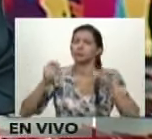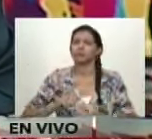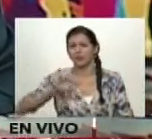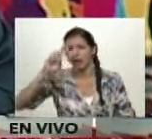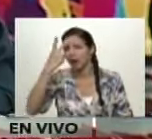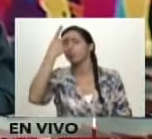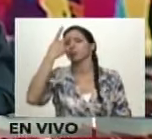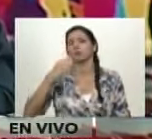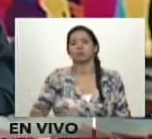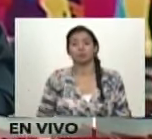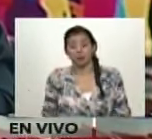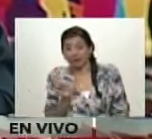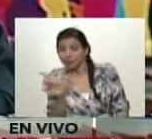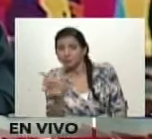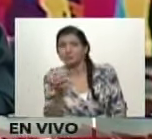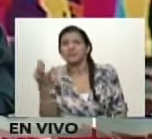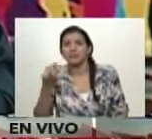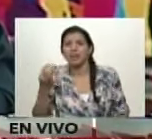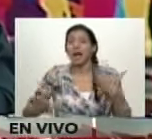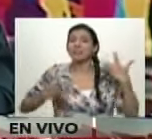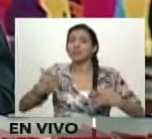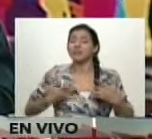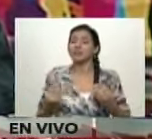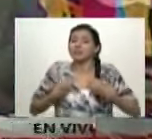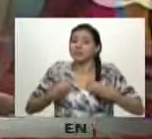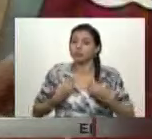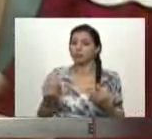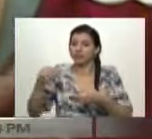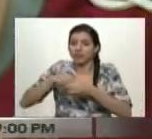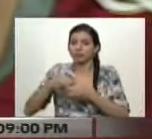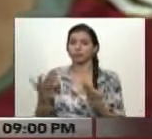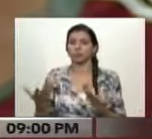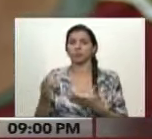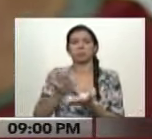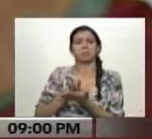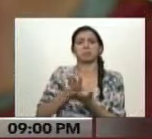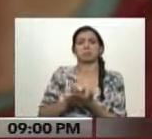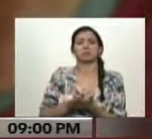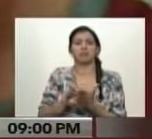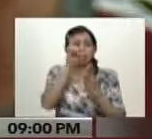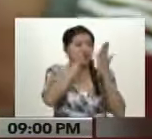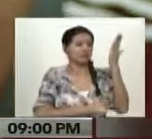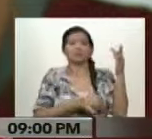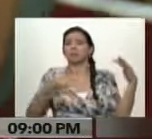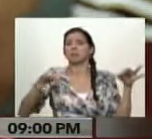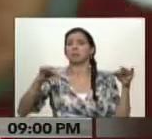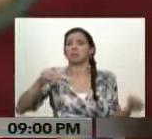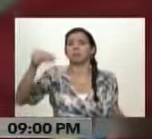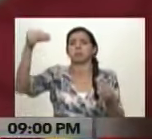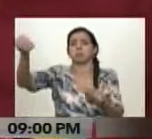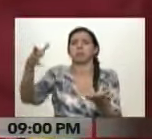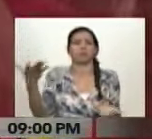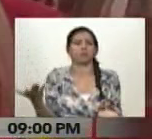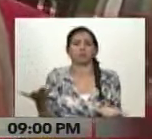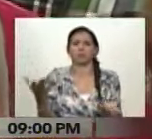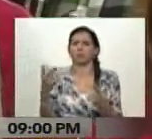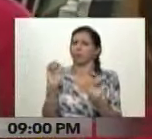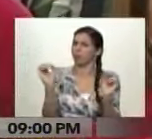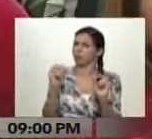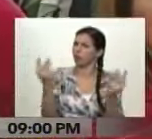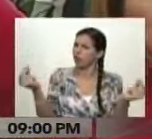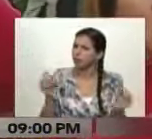un verdadero partido. Un vivalapepismo. Una lista, pues. Ahí está la lista. ¿O no?